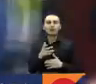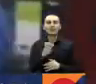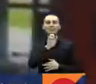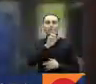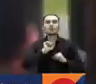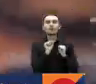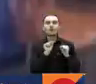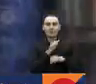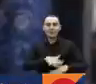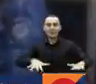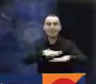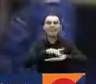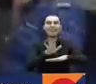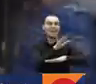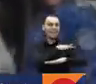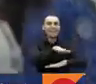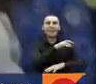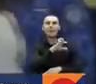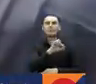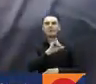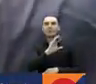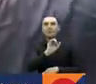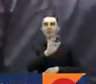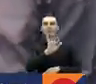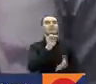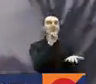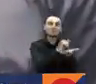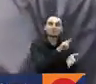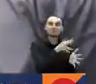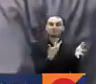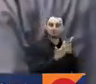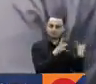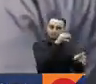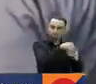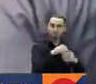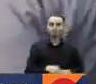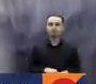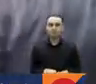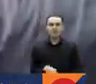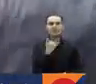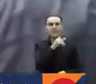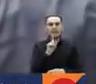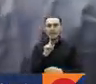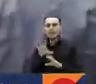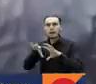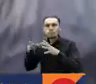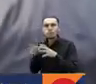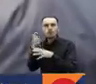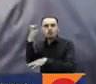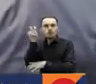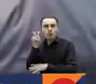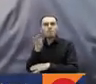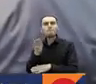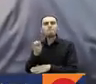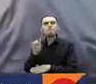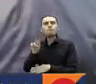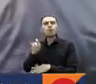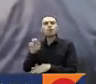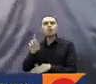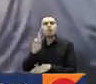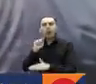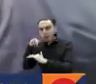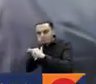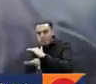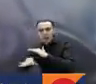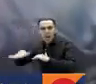Bogotá, en medio de un fuerte dispositivo de seguridad. Leal estuvo recluido en el búnker mientras fueron realizadas las audiencias preliminares